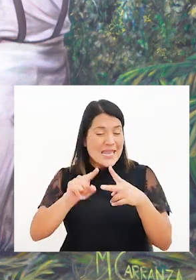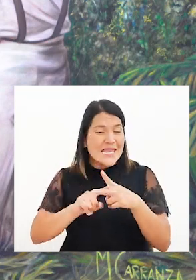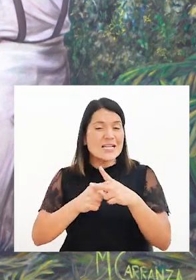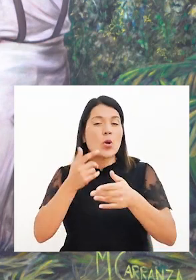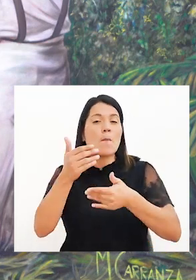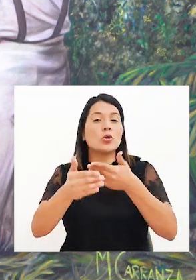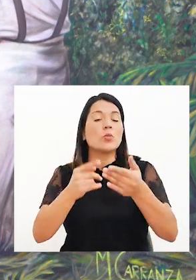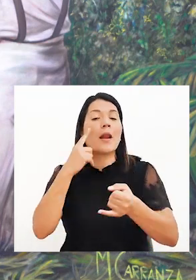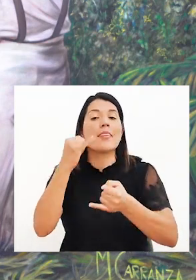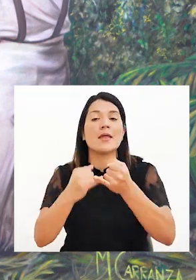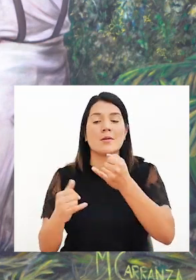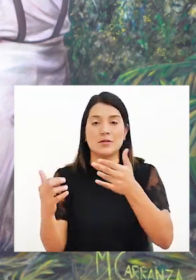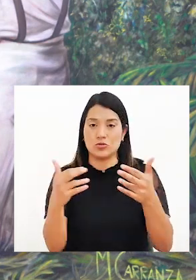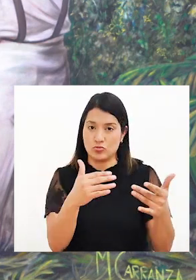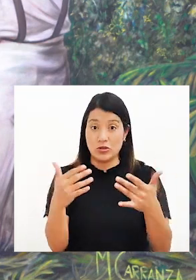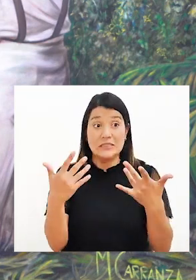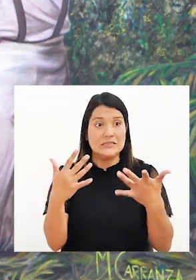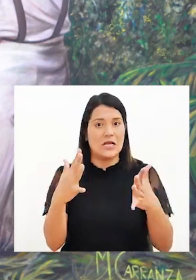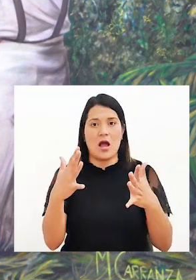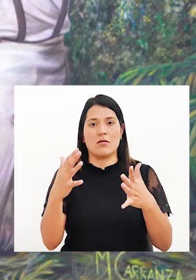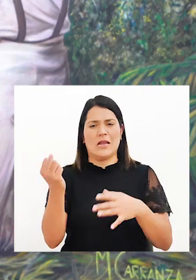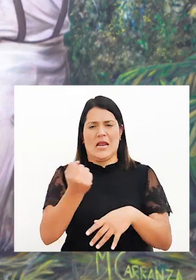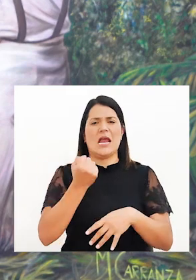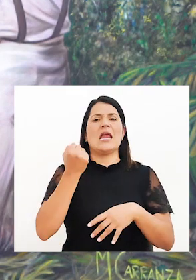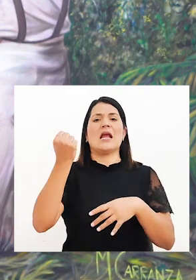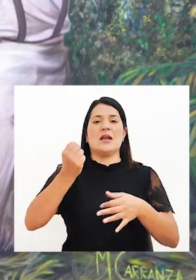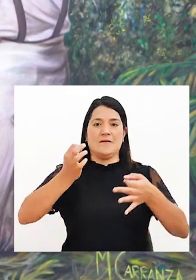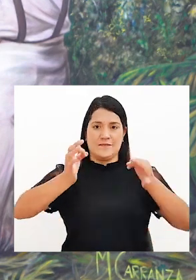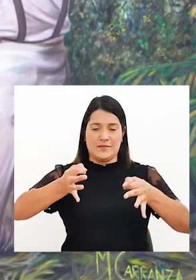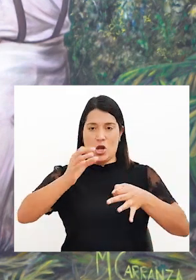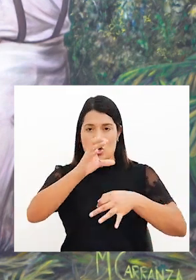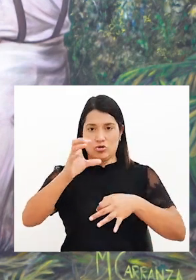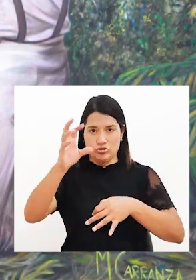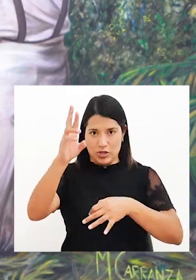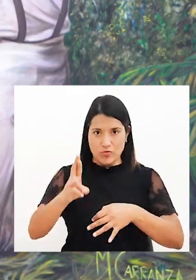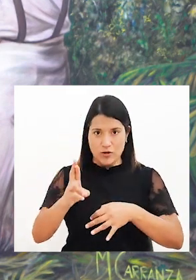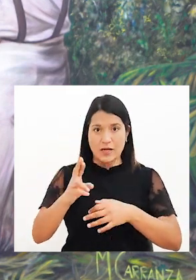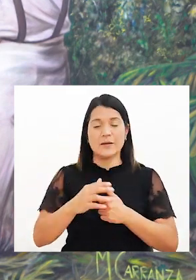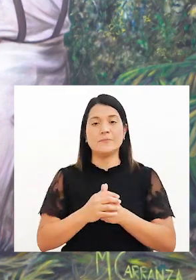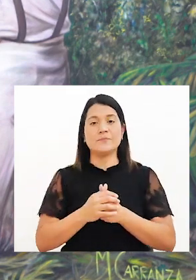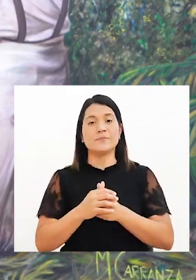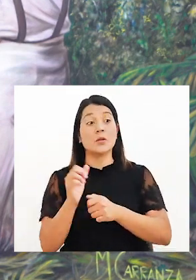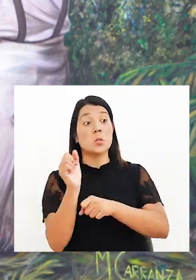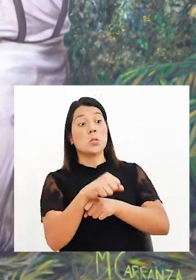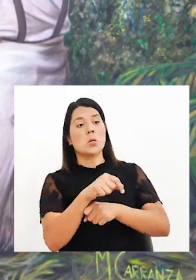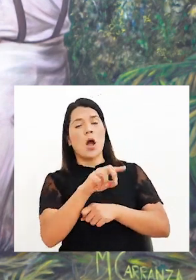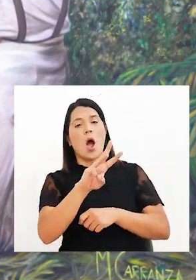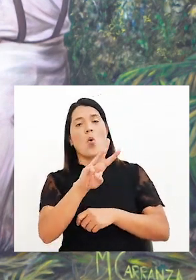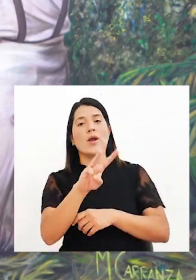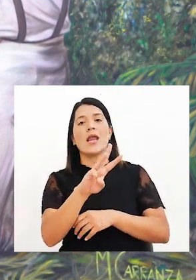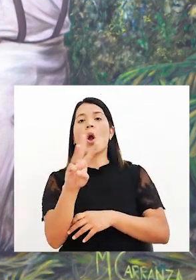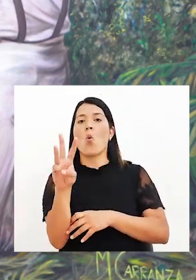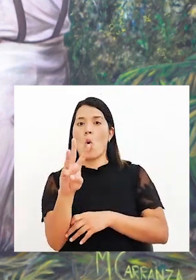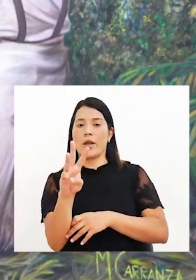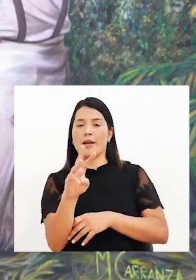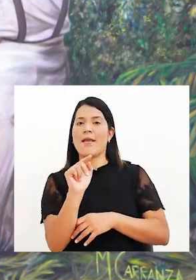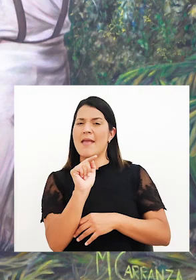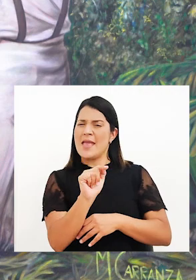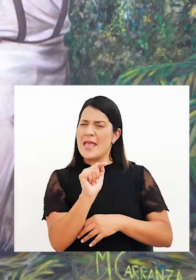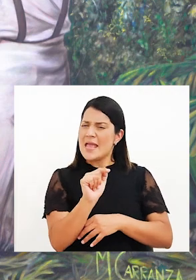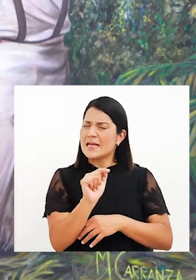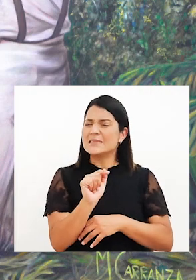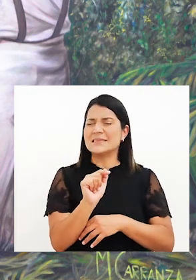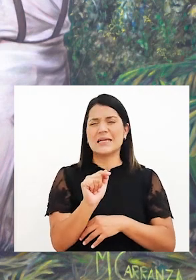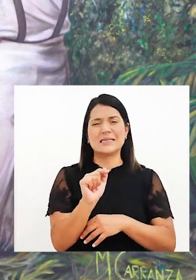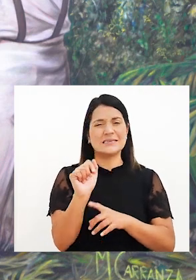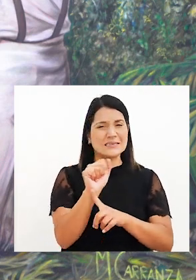la victoria definitiva del ejército costarricense y toda Centroamérica sobre William Walker. Fue un acontecimiento olvidado